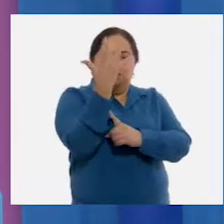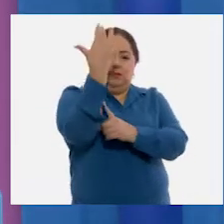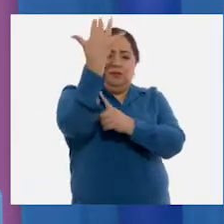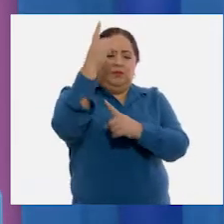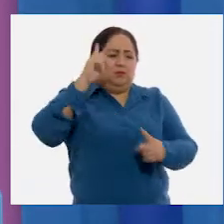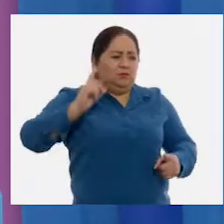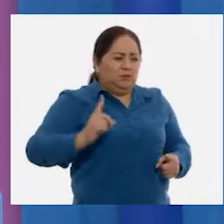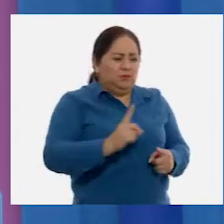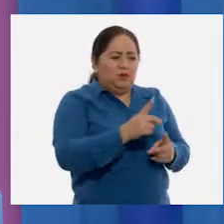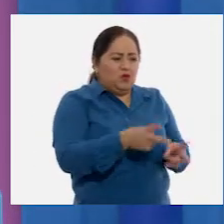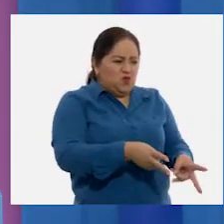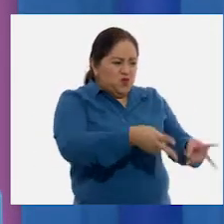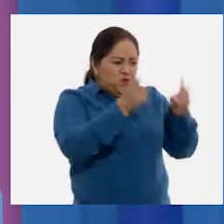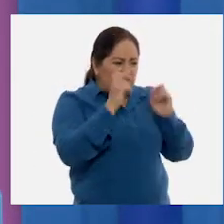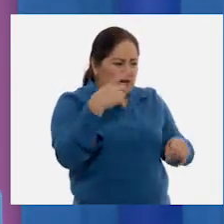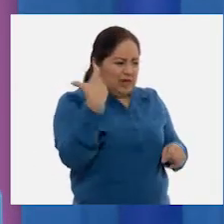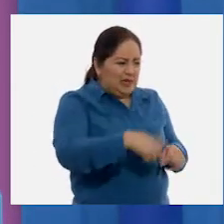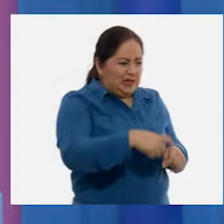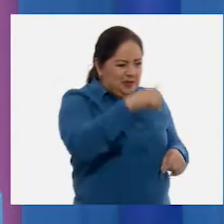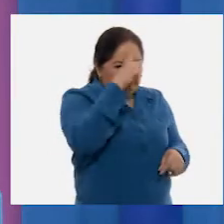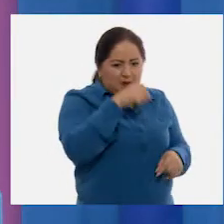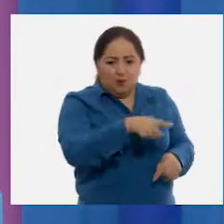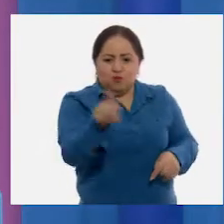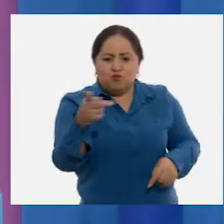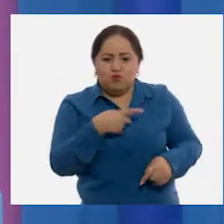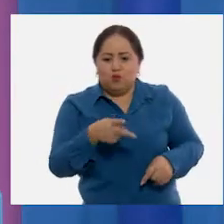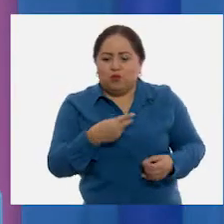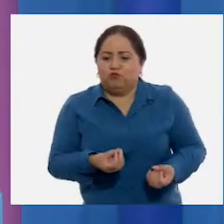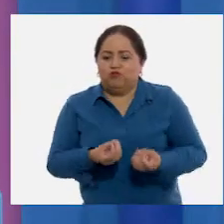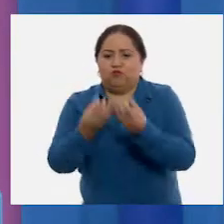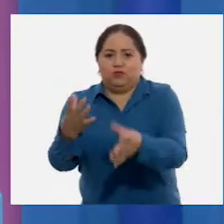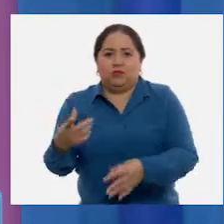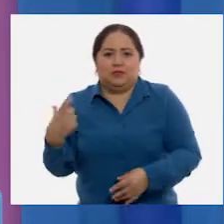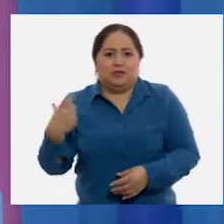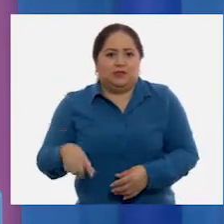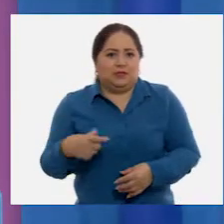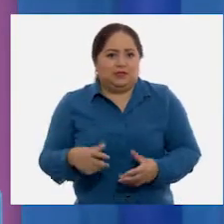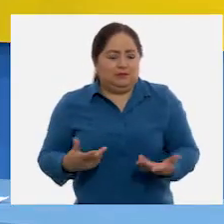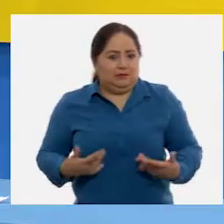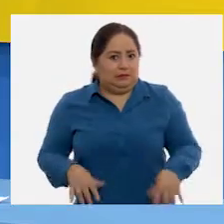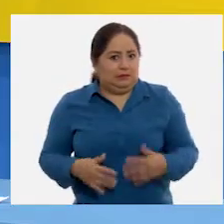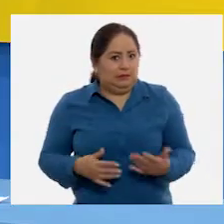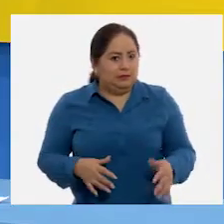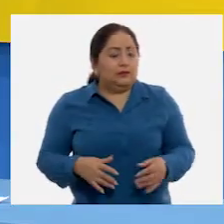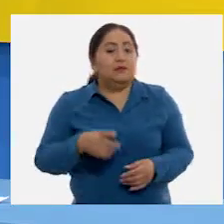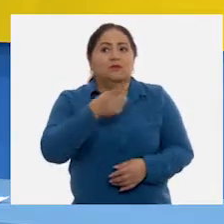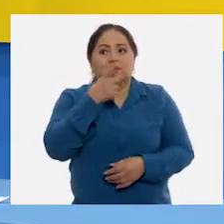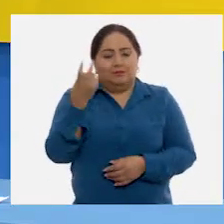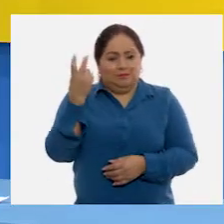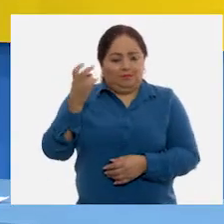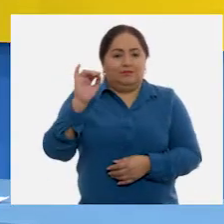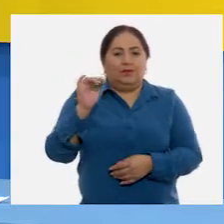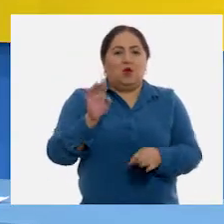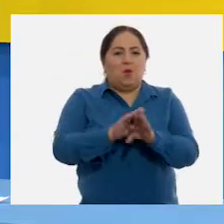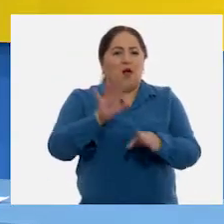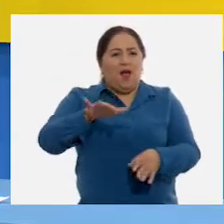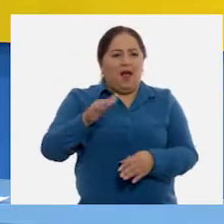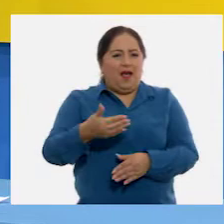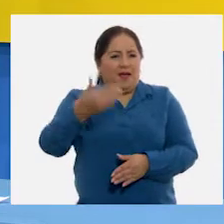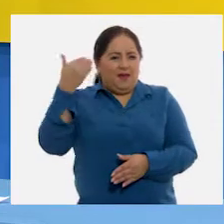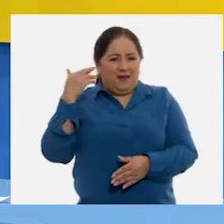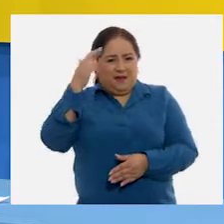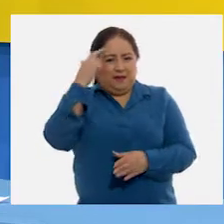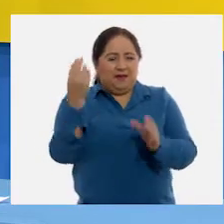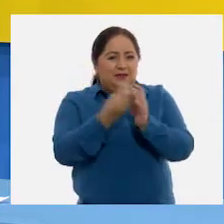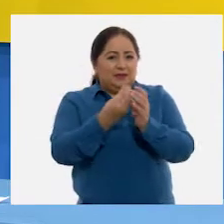ideal, robar a los ricos para hacer ricos a los pobres. Así es, María. Como lo vimos en la clase